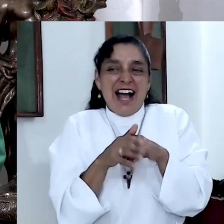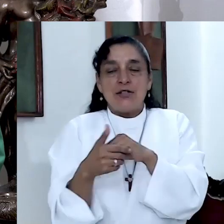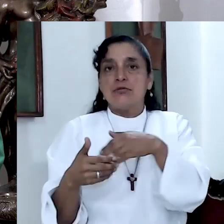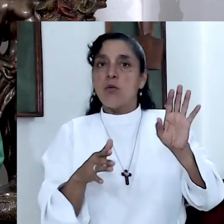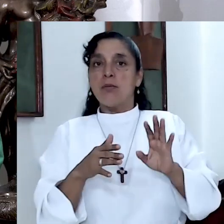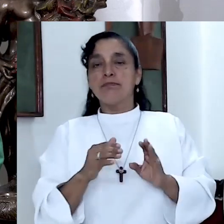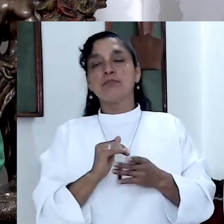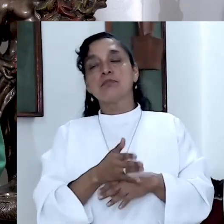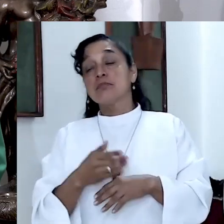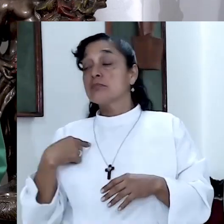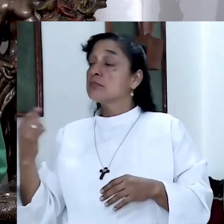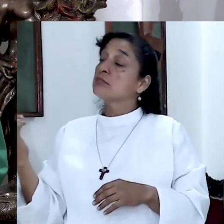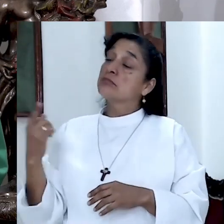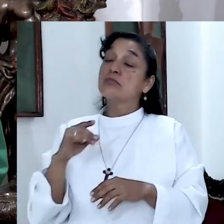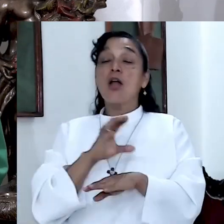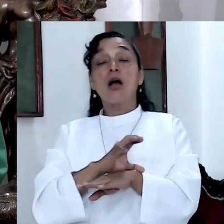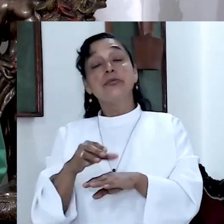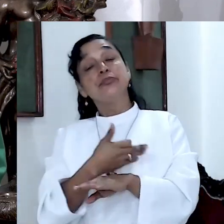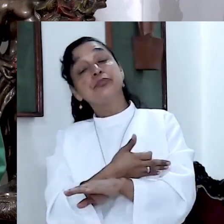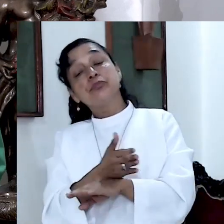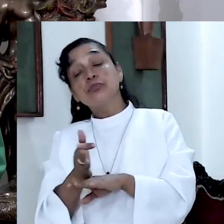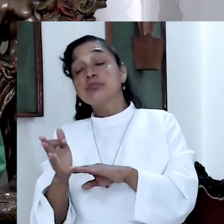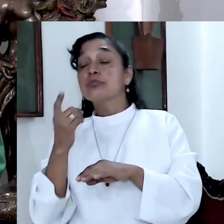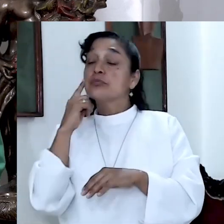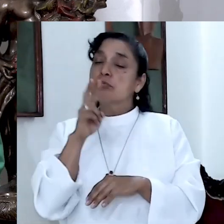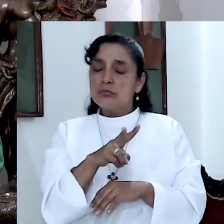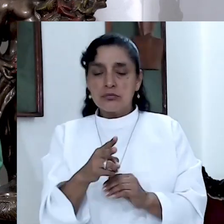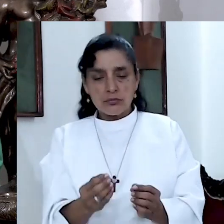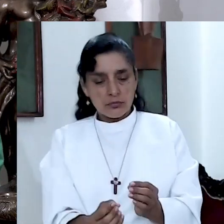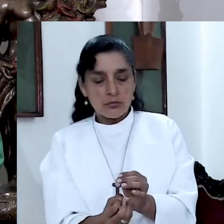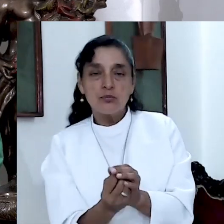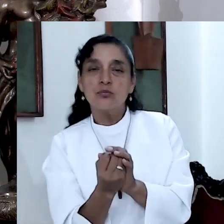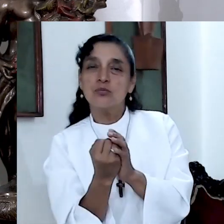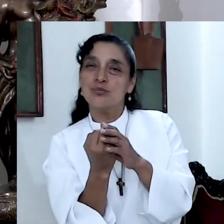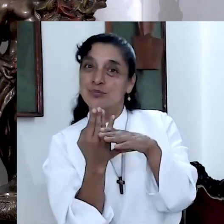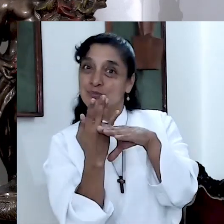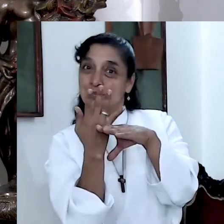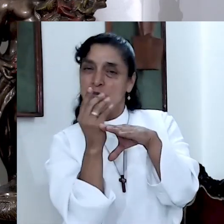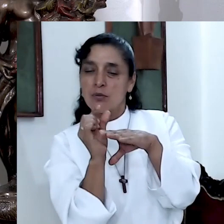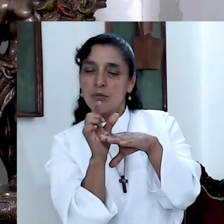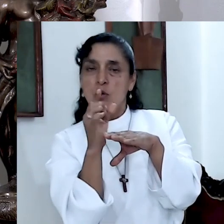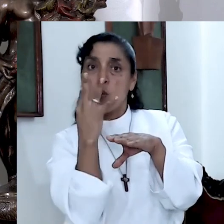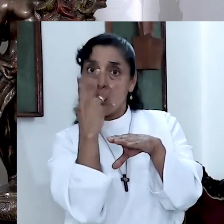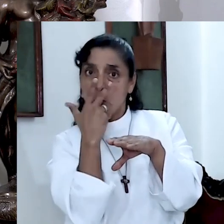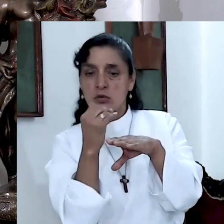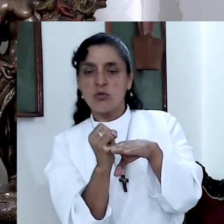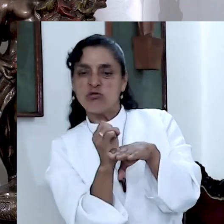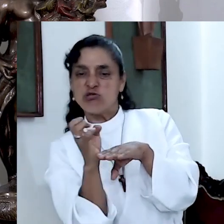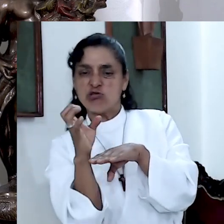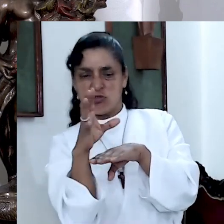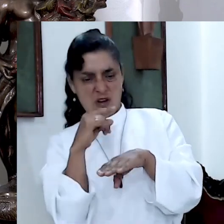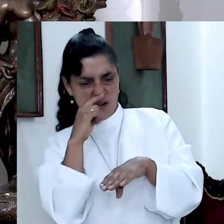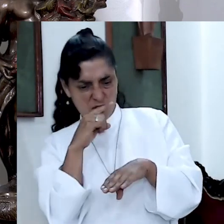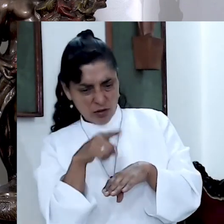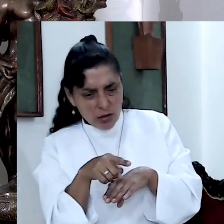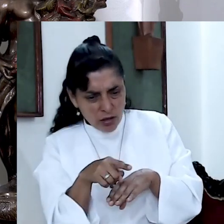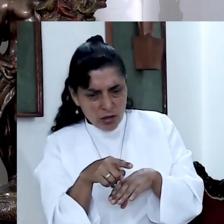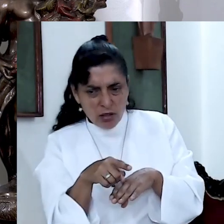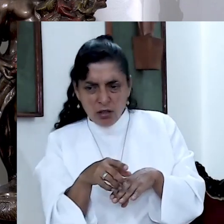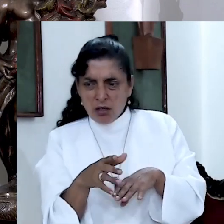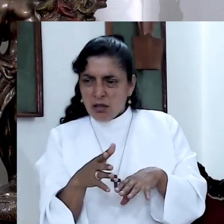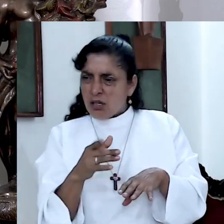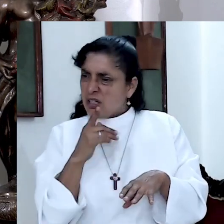formar la espiga, apareció también la cizaña. Entonces los trabajadores fueron a decirle al amo: